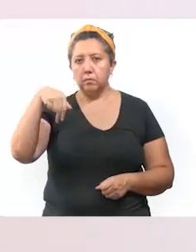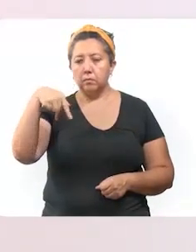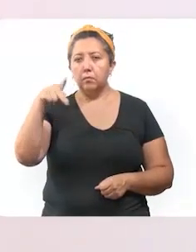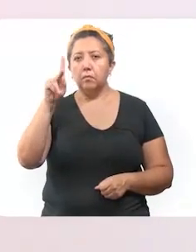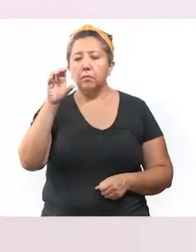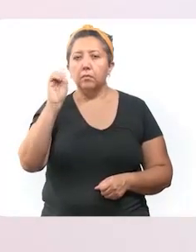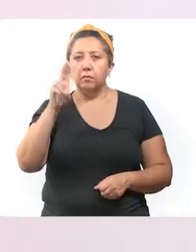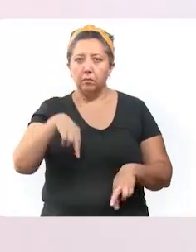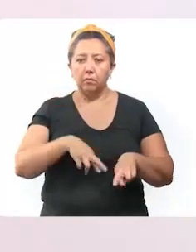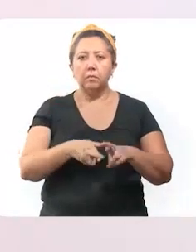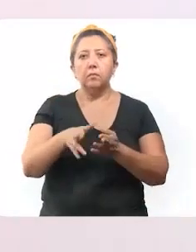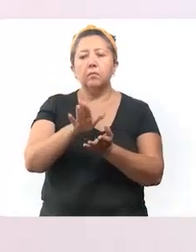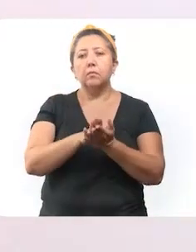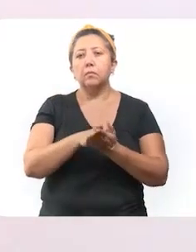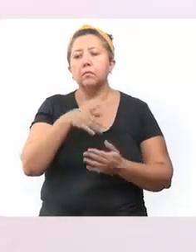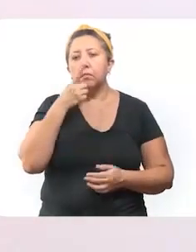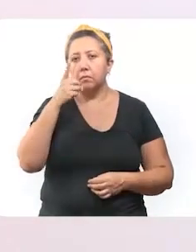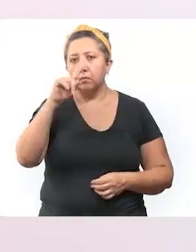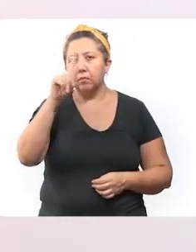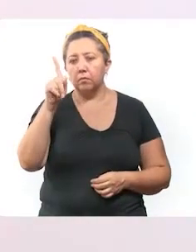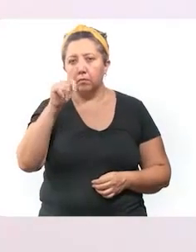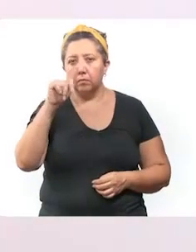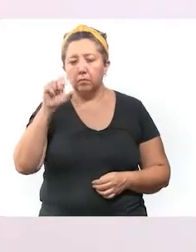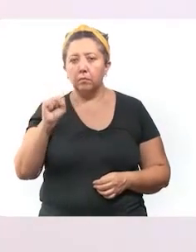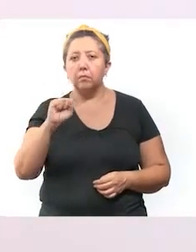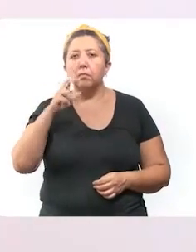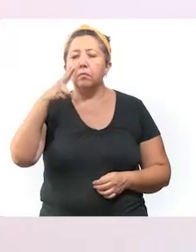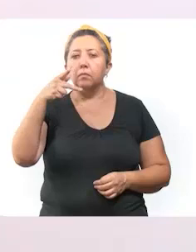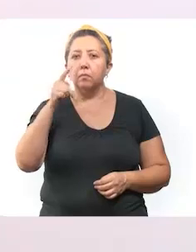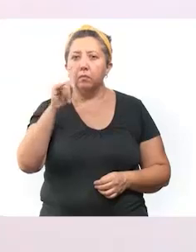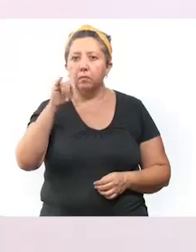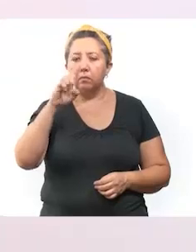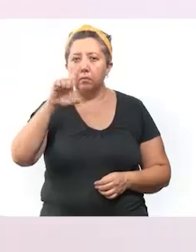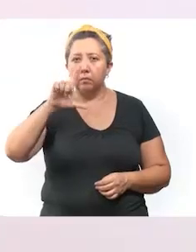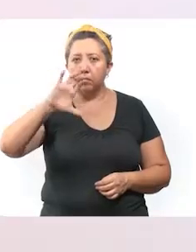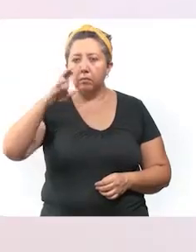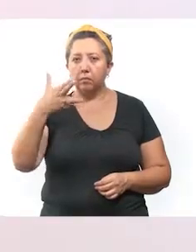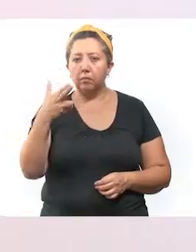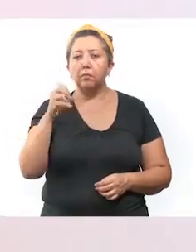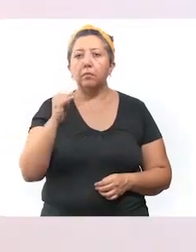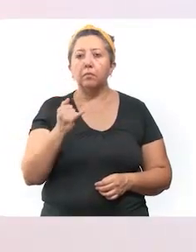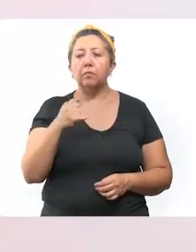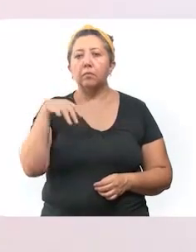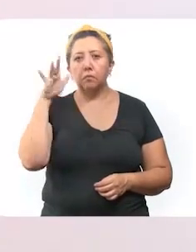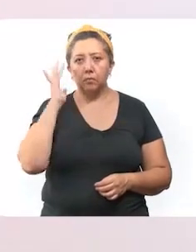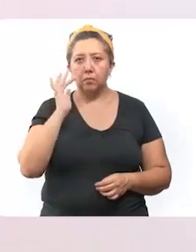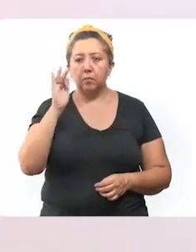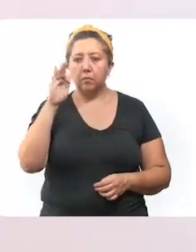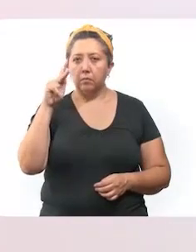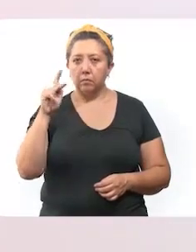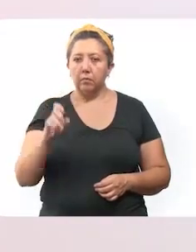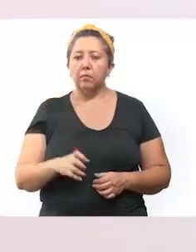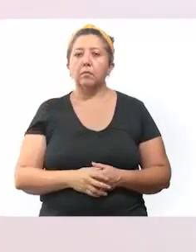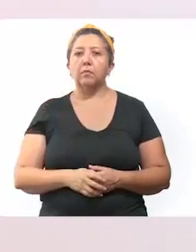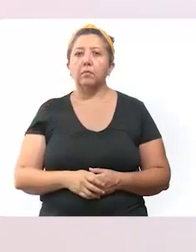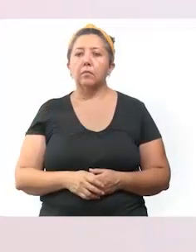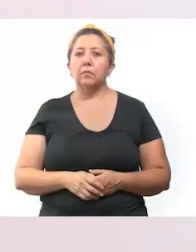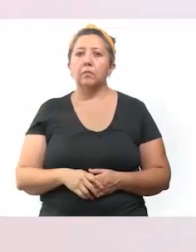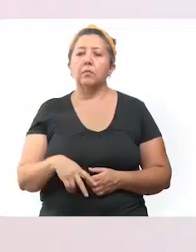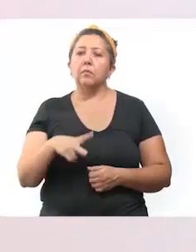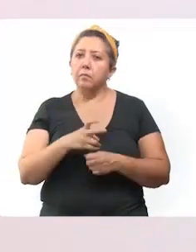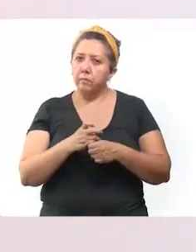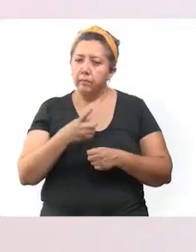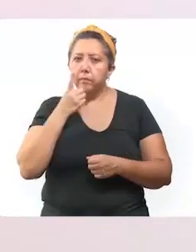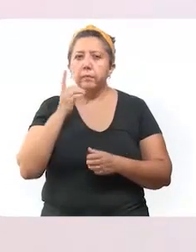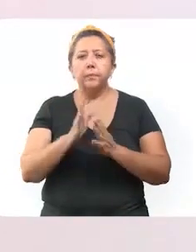Santa Elena, Río Lagartos, Mayapán, Citás, Chiquintzonot, Telchac Pueblo, Chaxinquín y San Felipe. Los